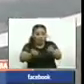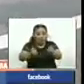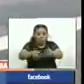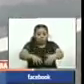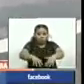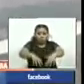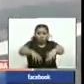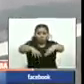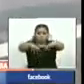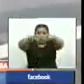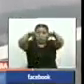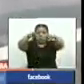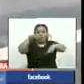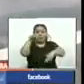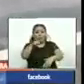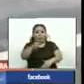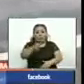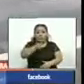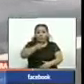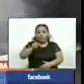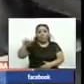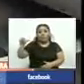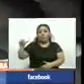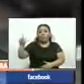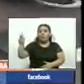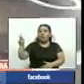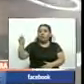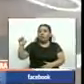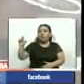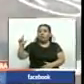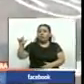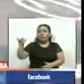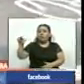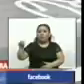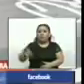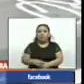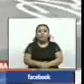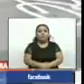calles inundadas. Este es un informe que le abregó para la RNA.